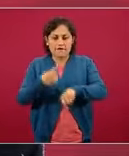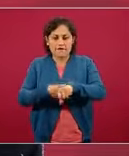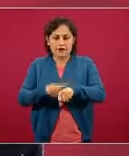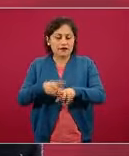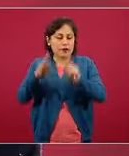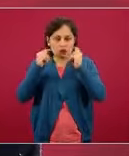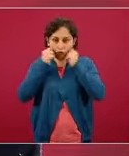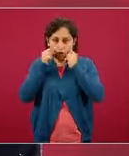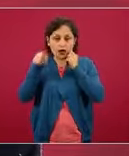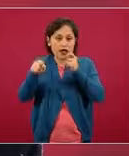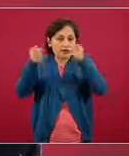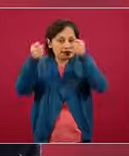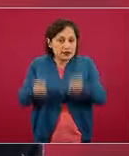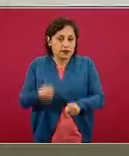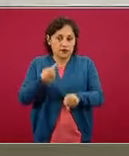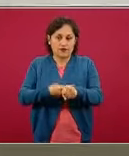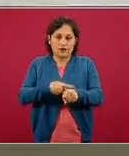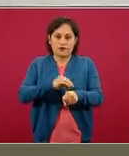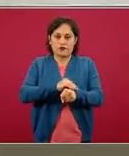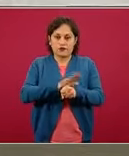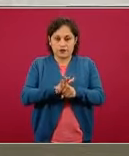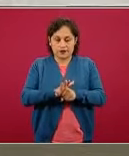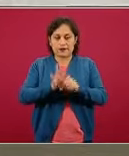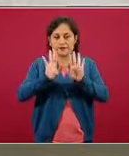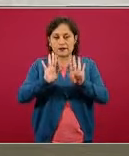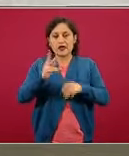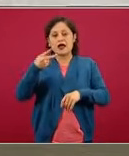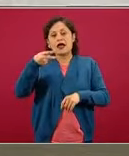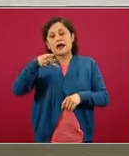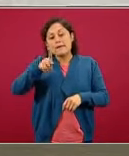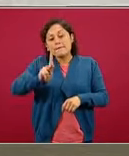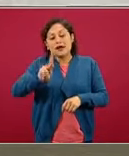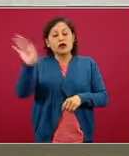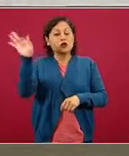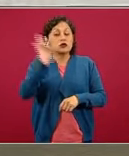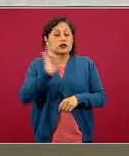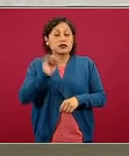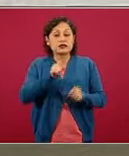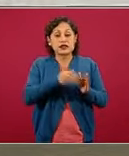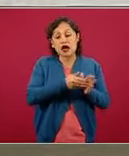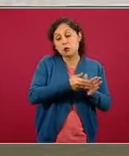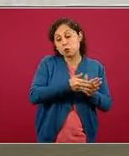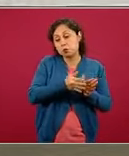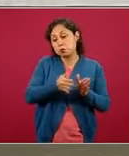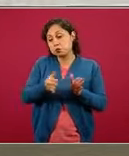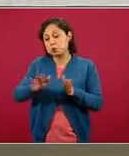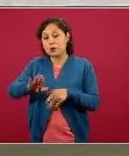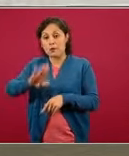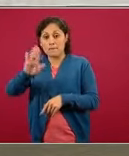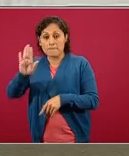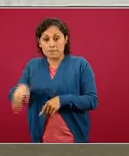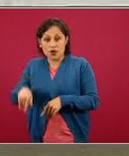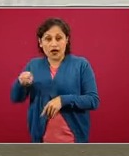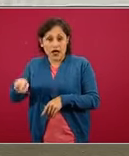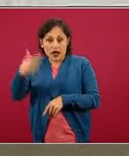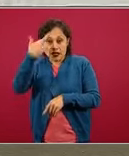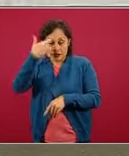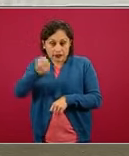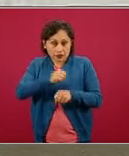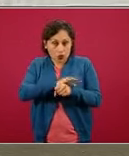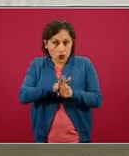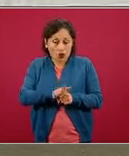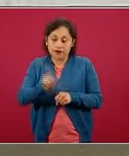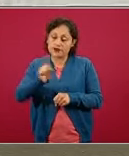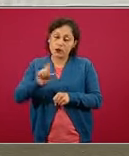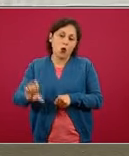que alguna de las causas no haya estado asociado a la historia natural o las complicaciones de la enfermedad, ¿no? ¿A